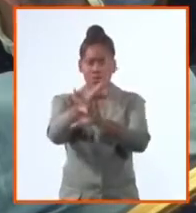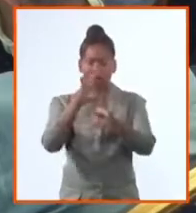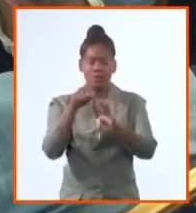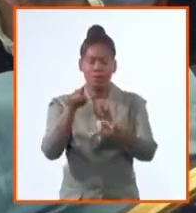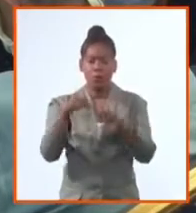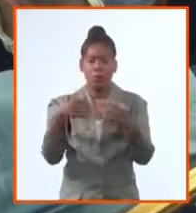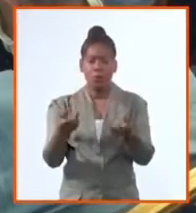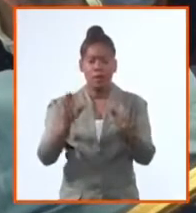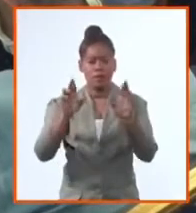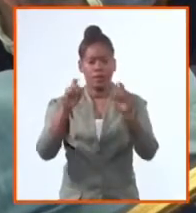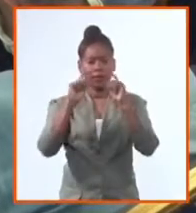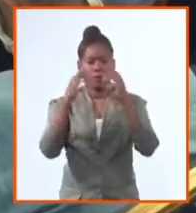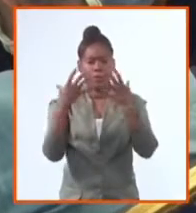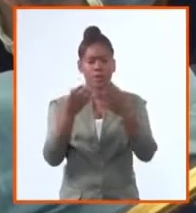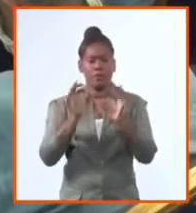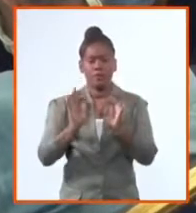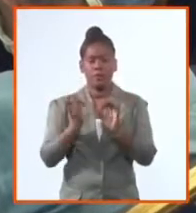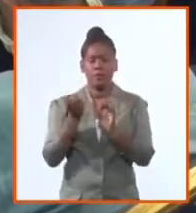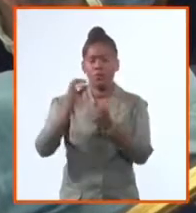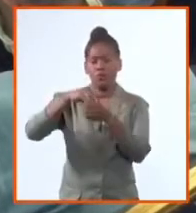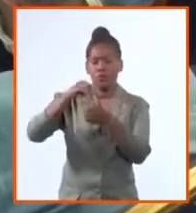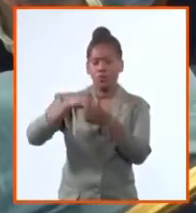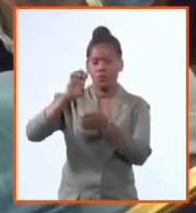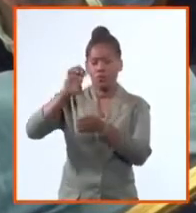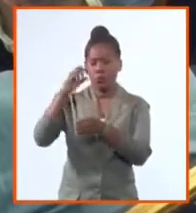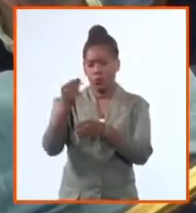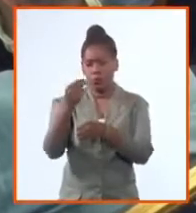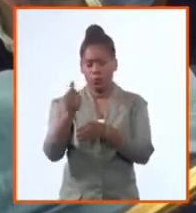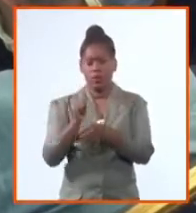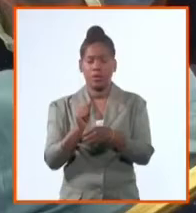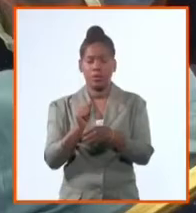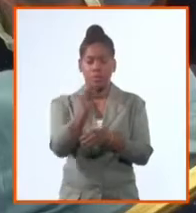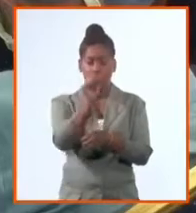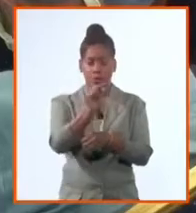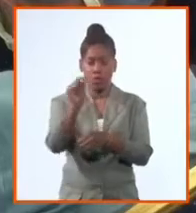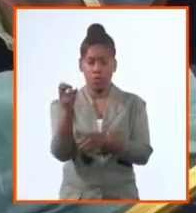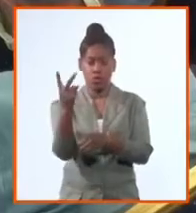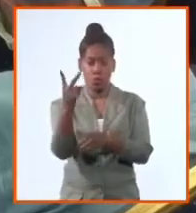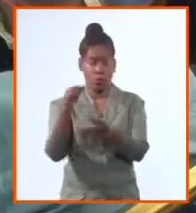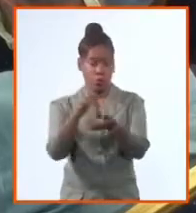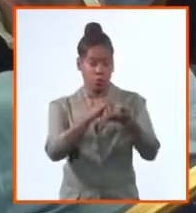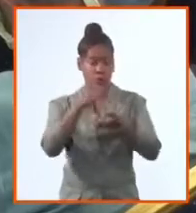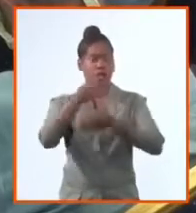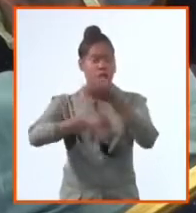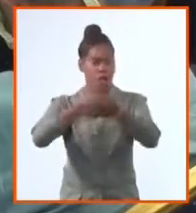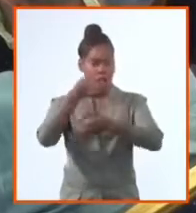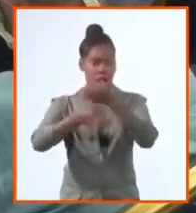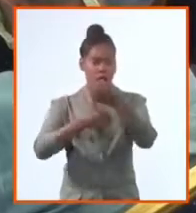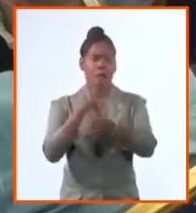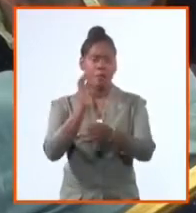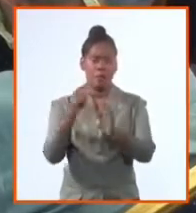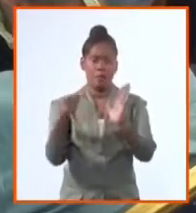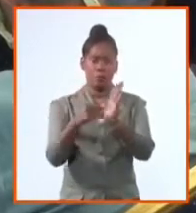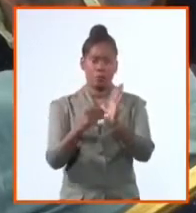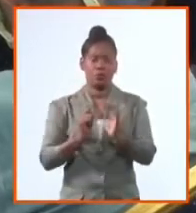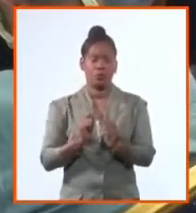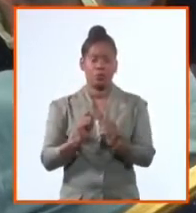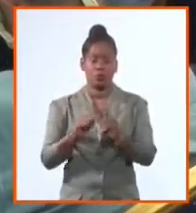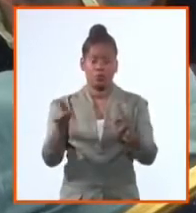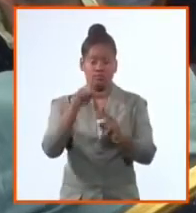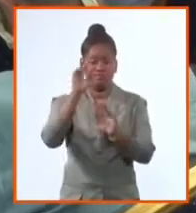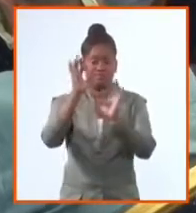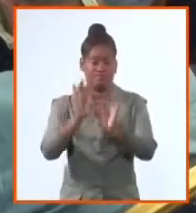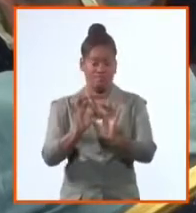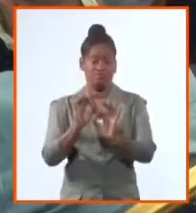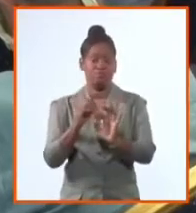financiamiento. Carlos y José Luis hicieron alusión al trabajo que se está haciendo, porque es que en realidad, y